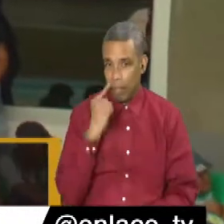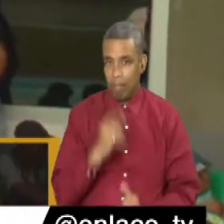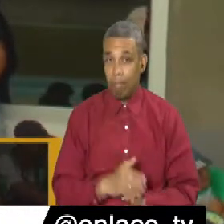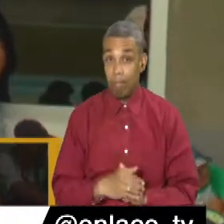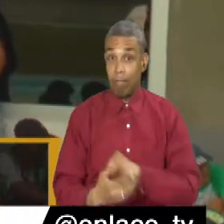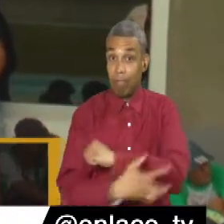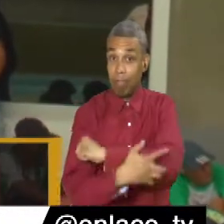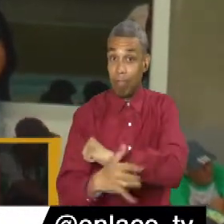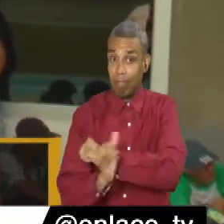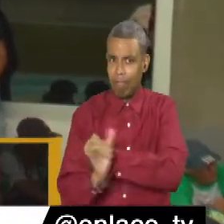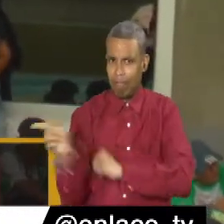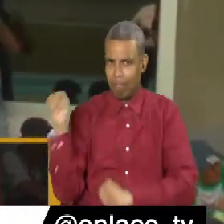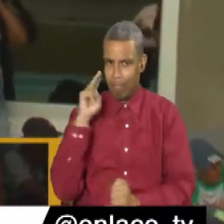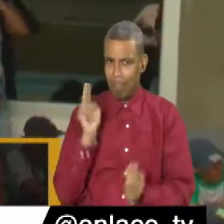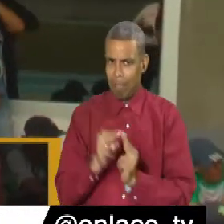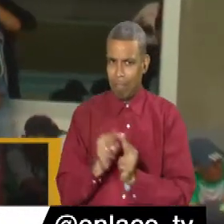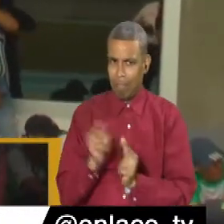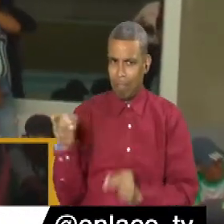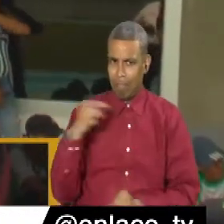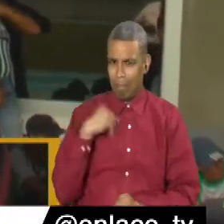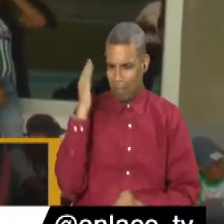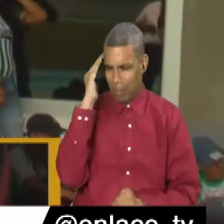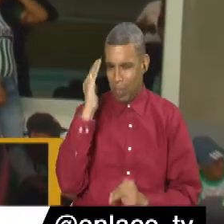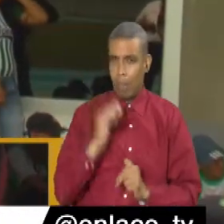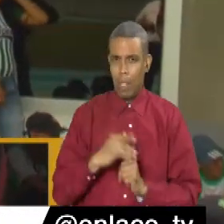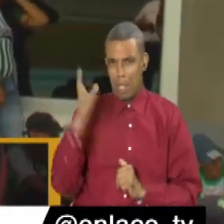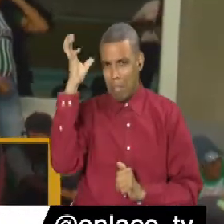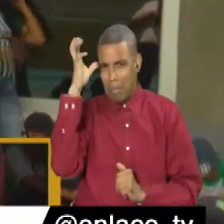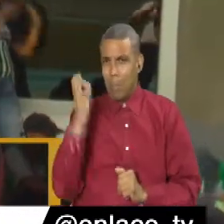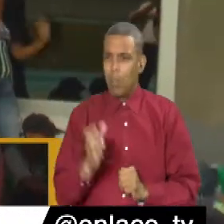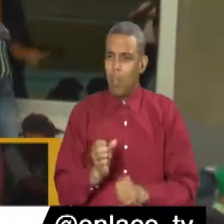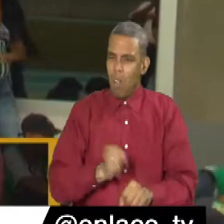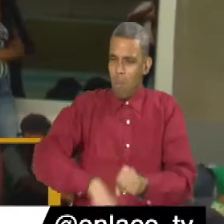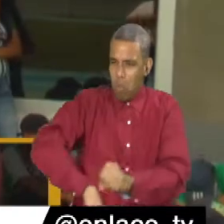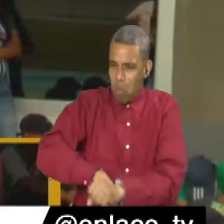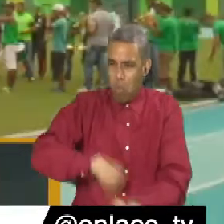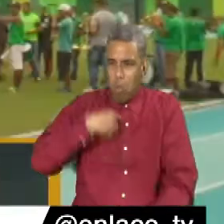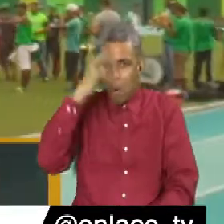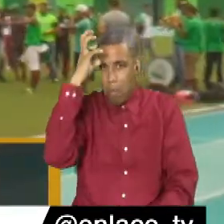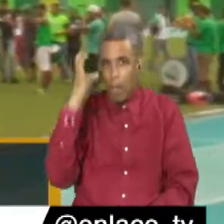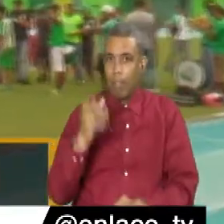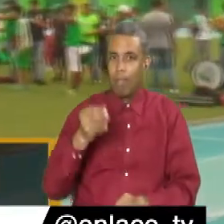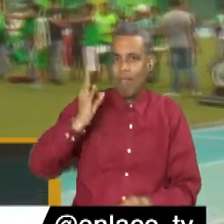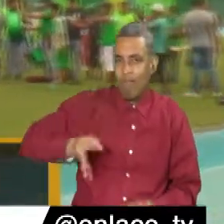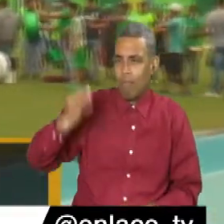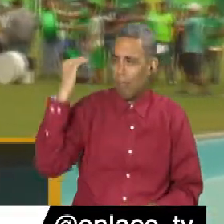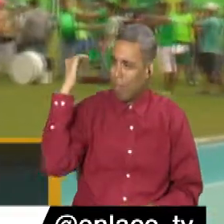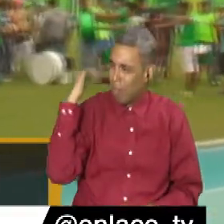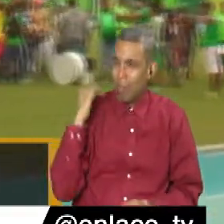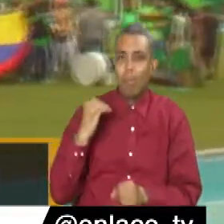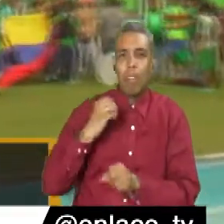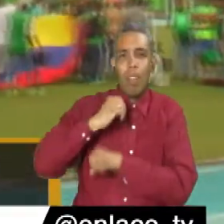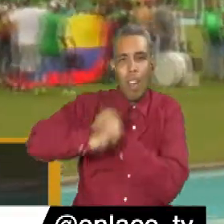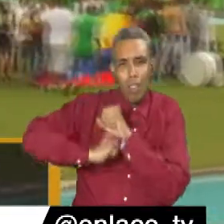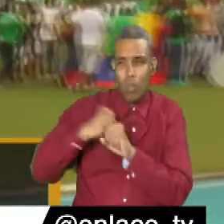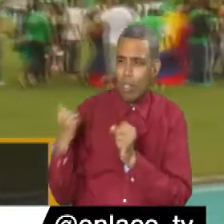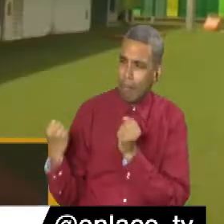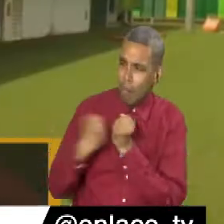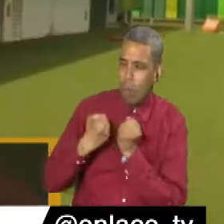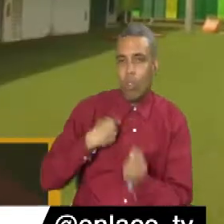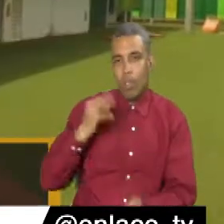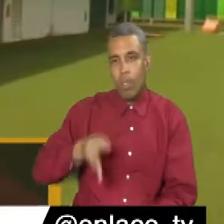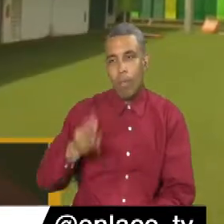persona conocedora del fútbol, del barrismo, y es una persona que siempre nos ha apoyado a nosotros en la parte deportiva. Corrí con la actividad que